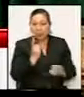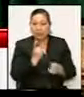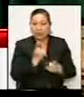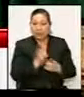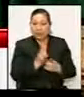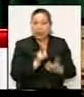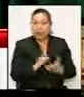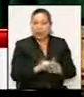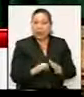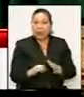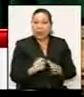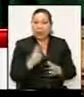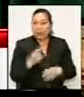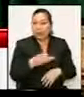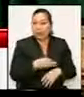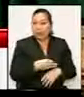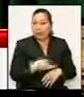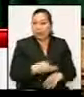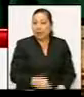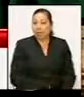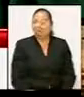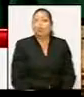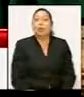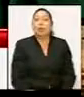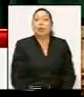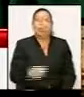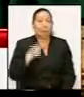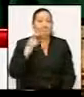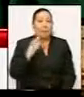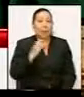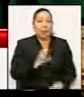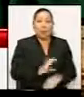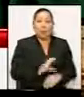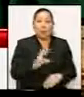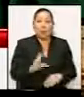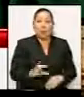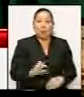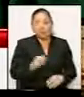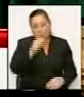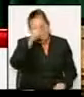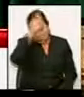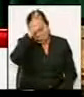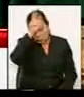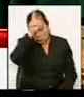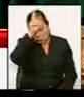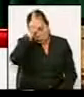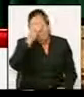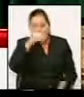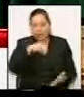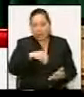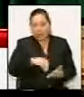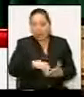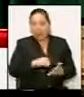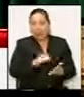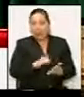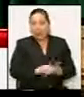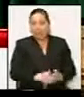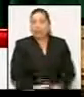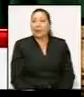está ejecutando en 3 regiones del país, en Puno, en Cajamarca y en Cusco, y que plantea